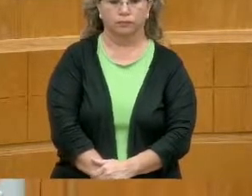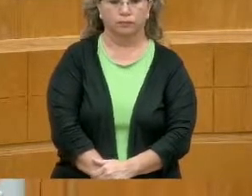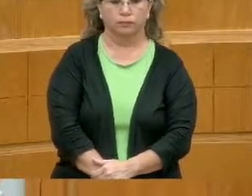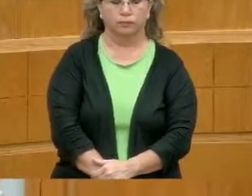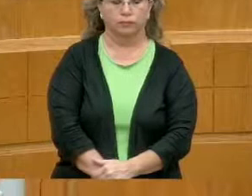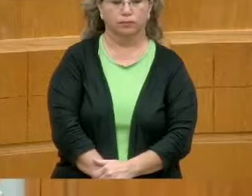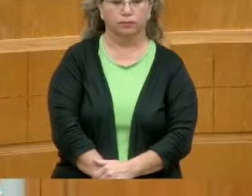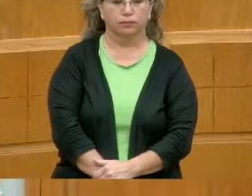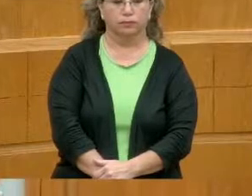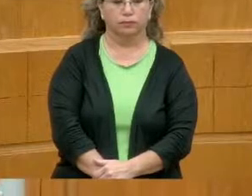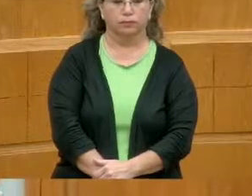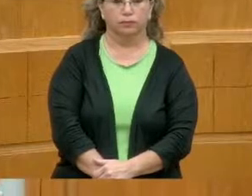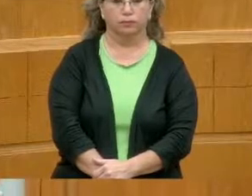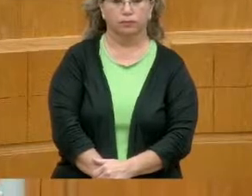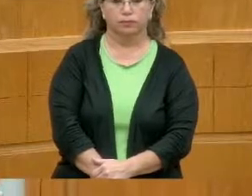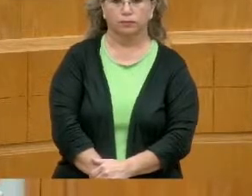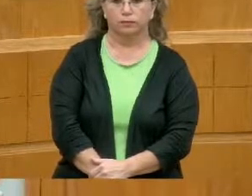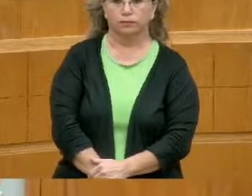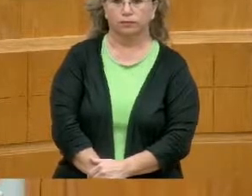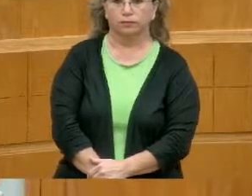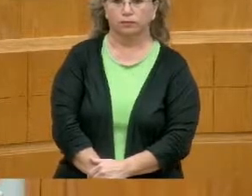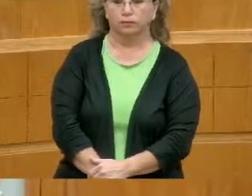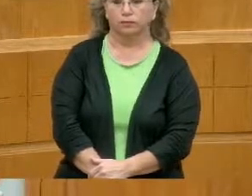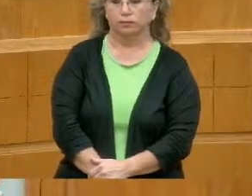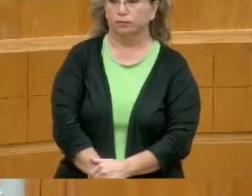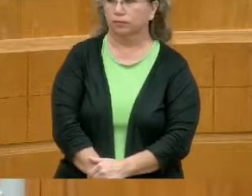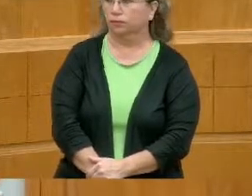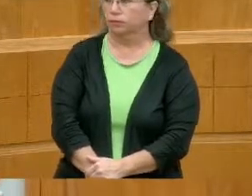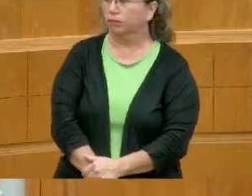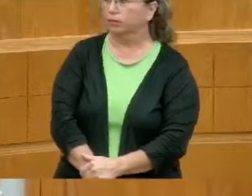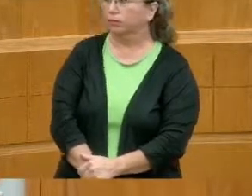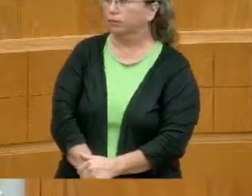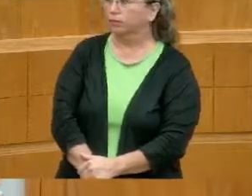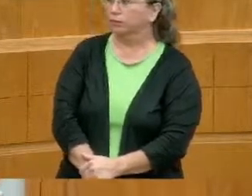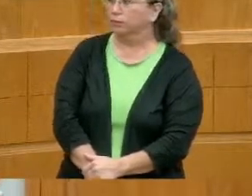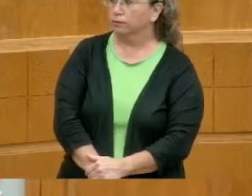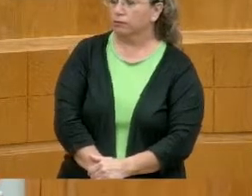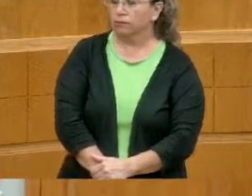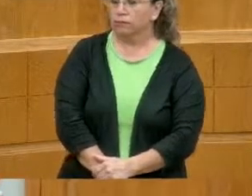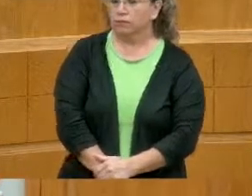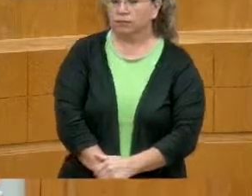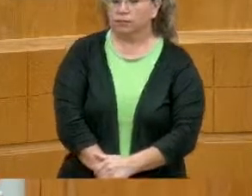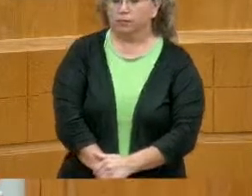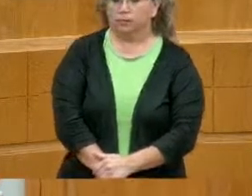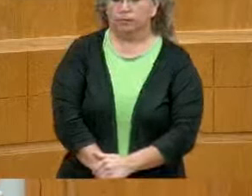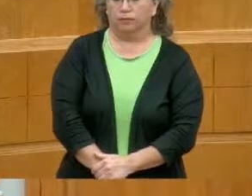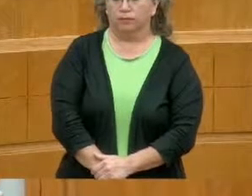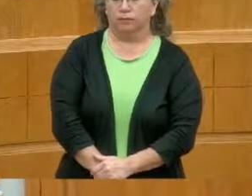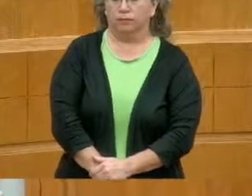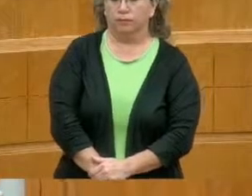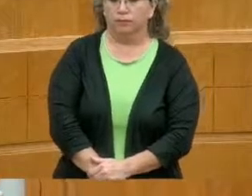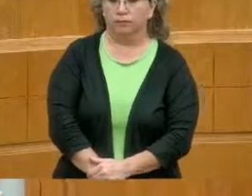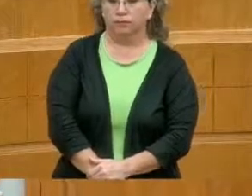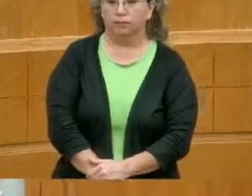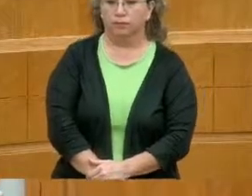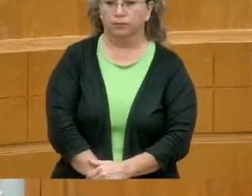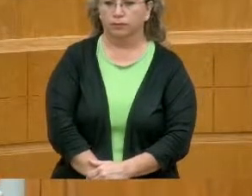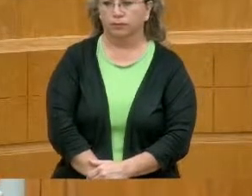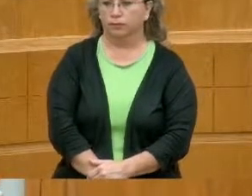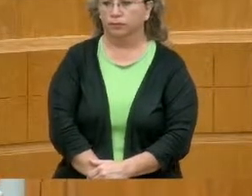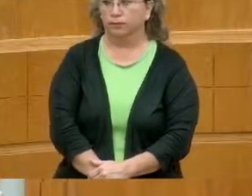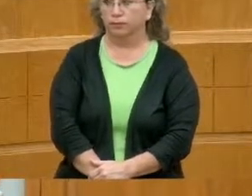Las escuelas públicas podrán dar clases de verano con ciertas limitaciones desde el 1 de junio. Otros servicios incluyen